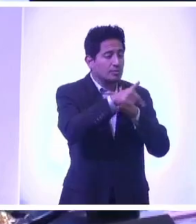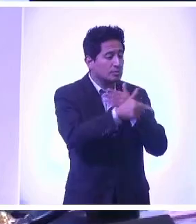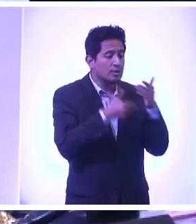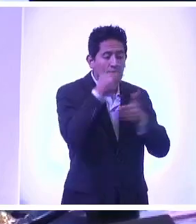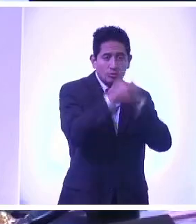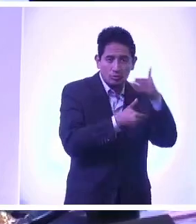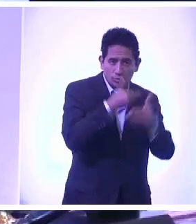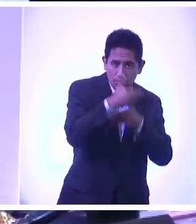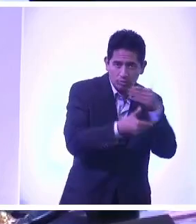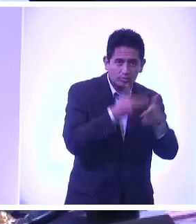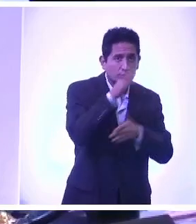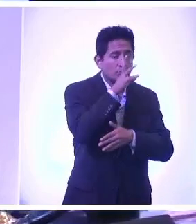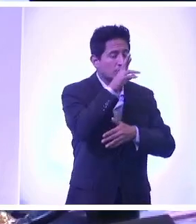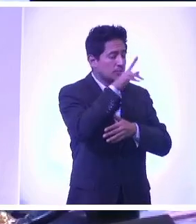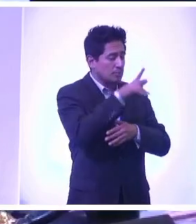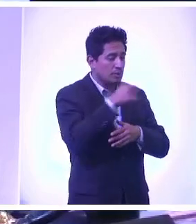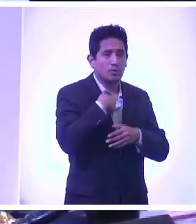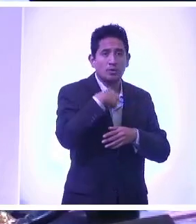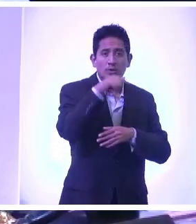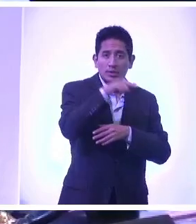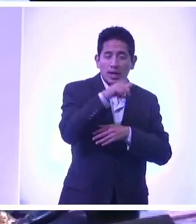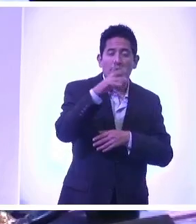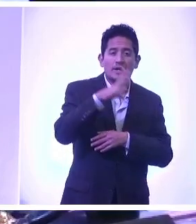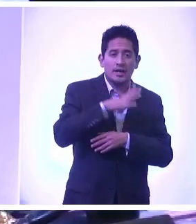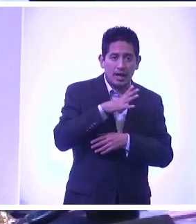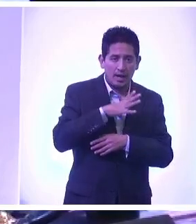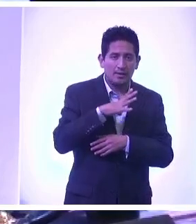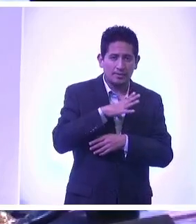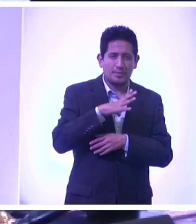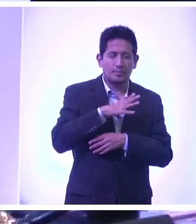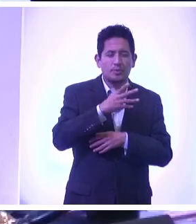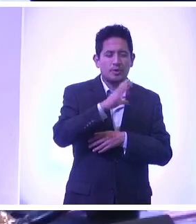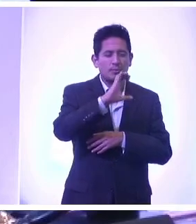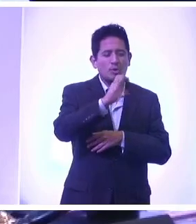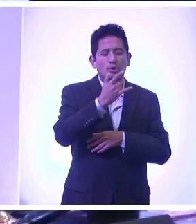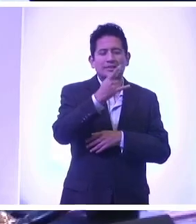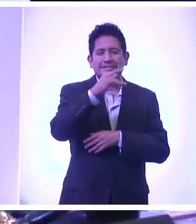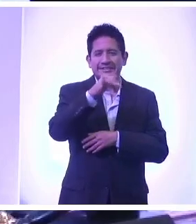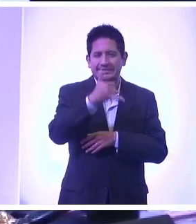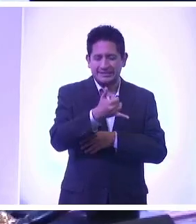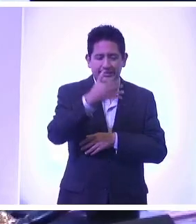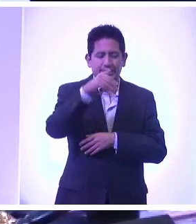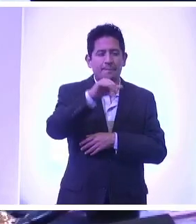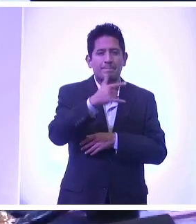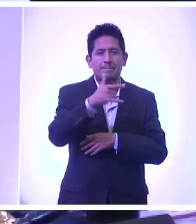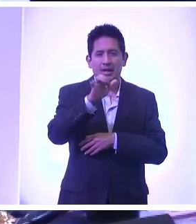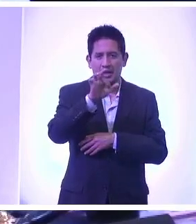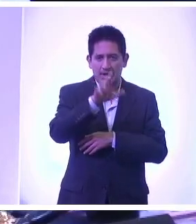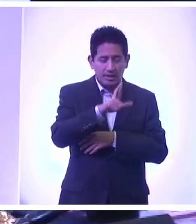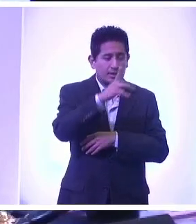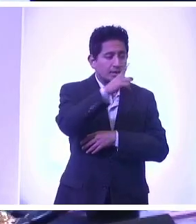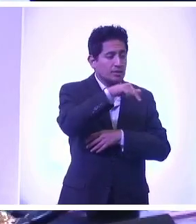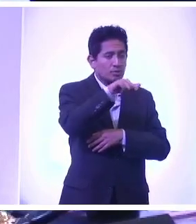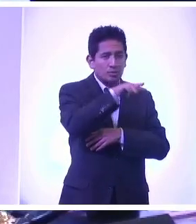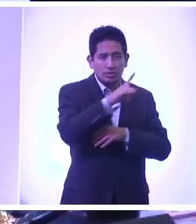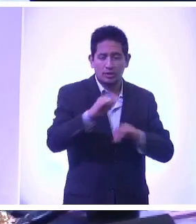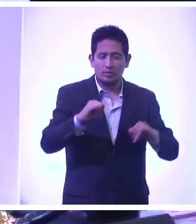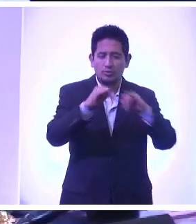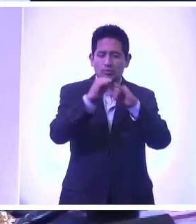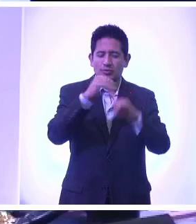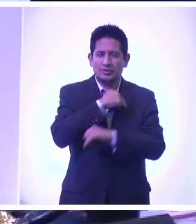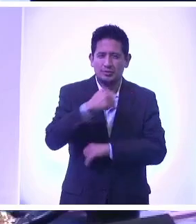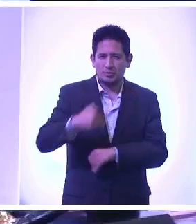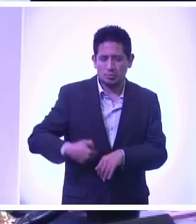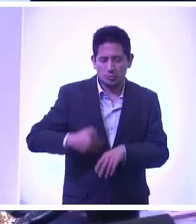y gerentes de ciudades no los famosos City managers que son esas personas que a través de un instituto municipal de